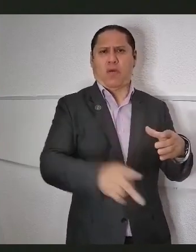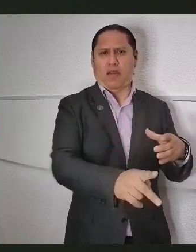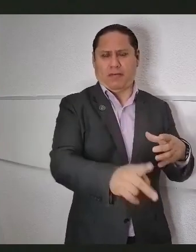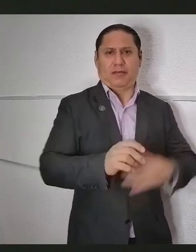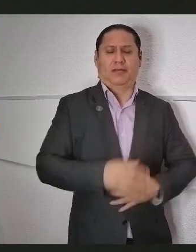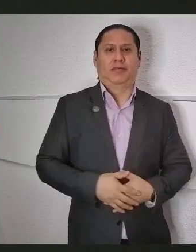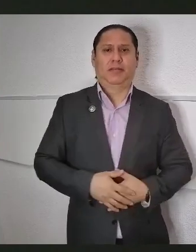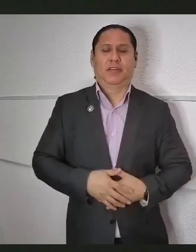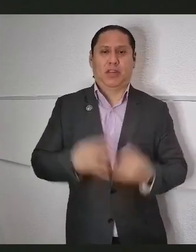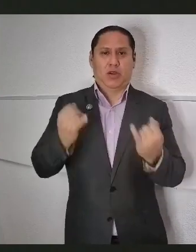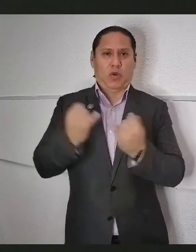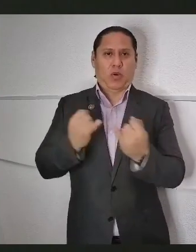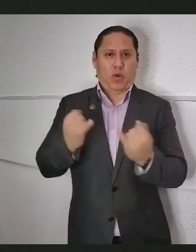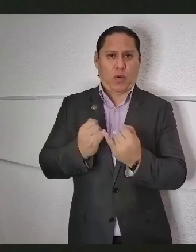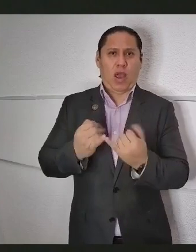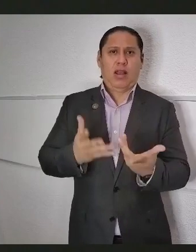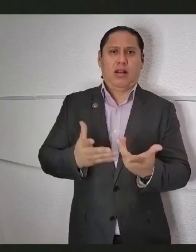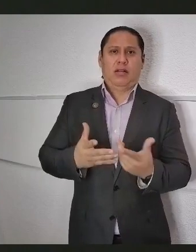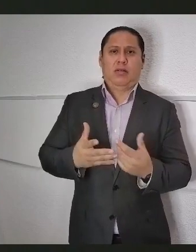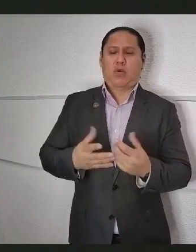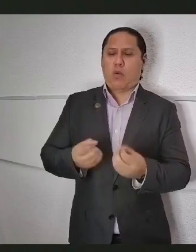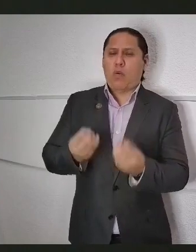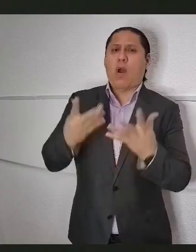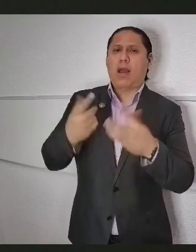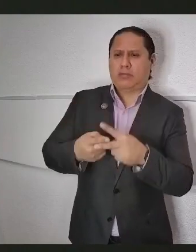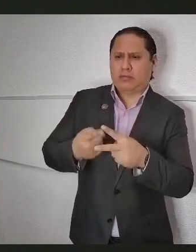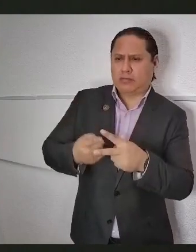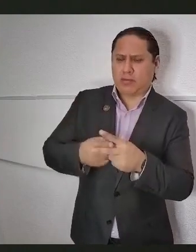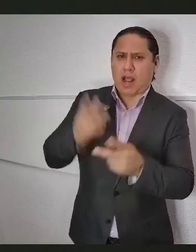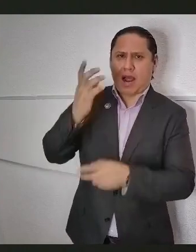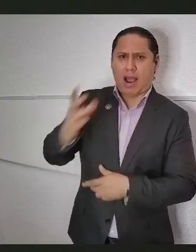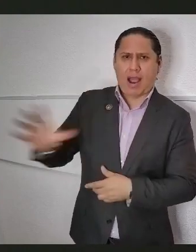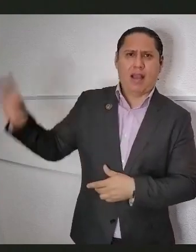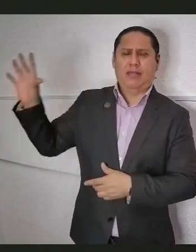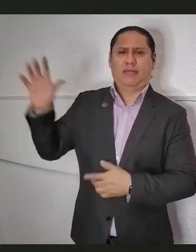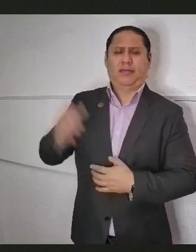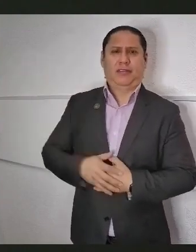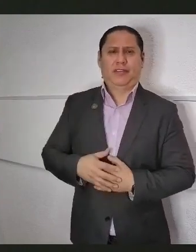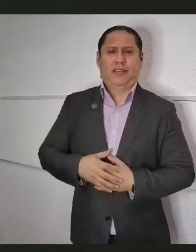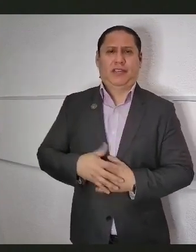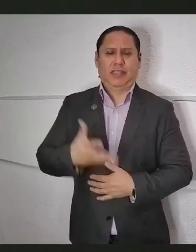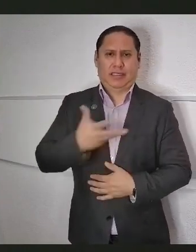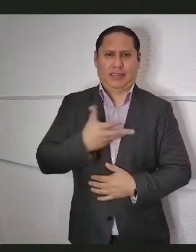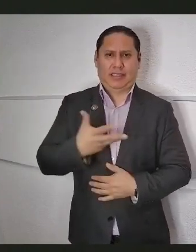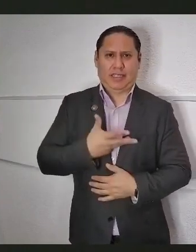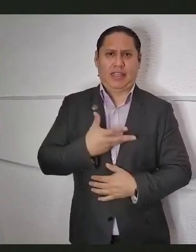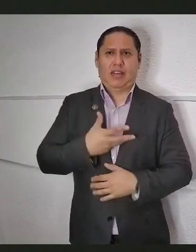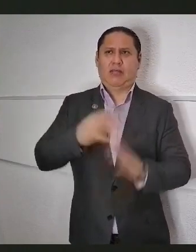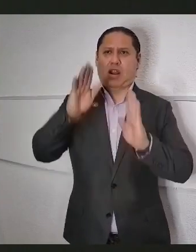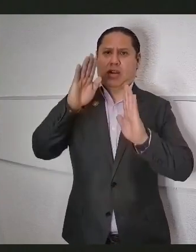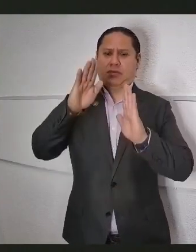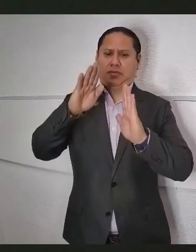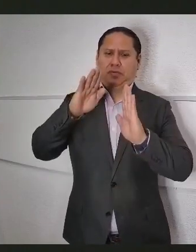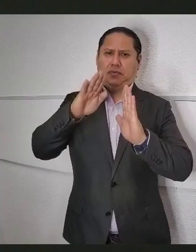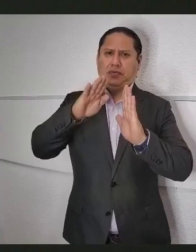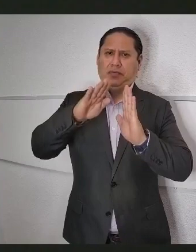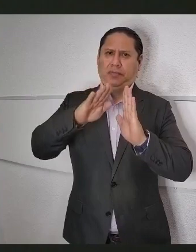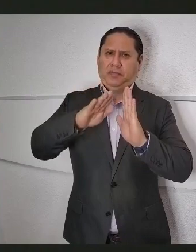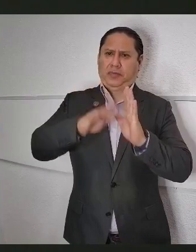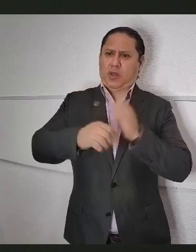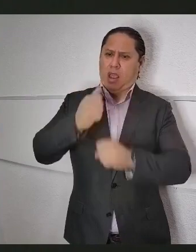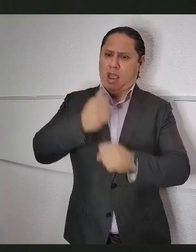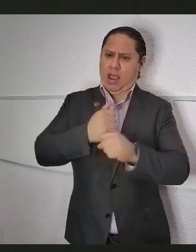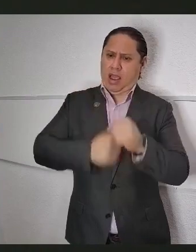podemos ver en la cantidad de población que trabaja en el campo que en los últimos años ha venido disminuyendo. Ahora